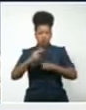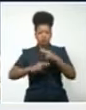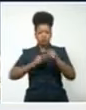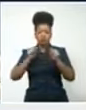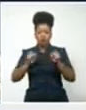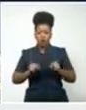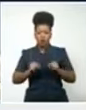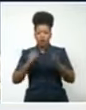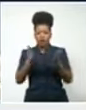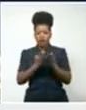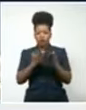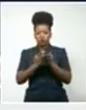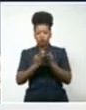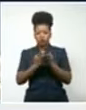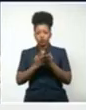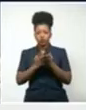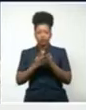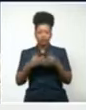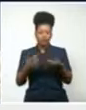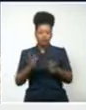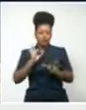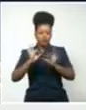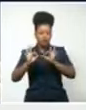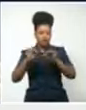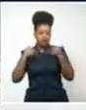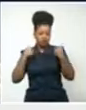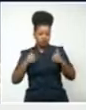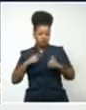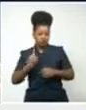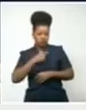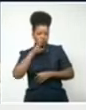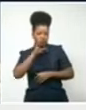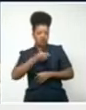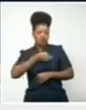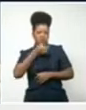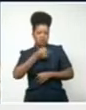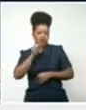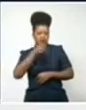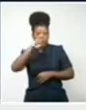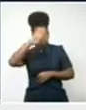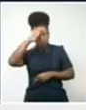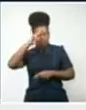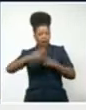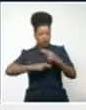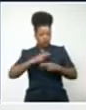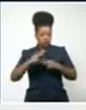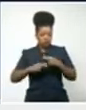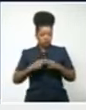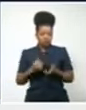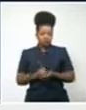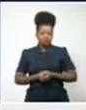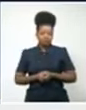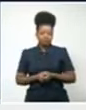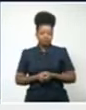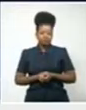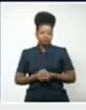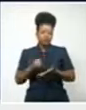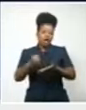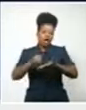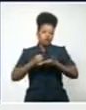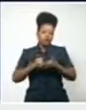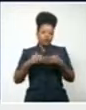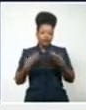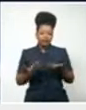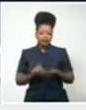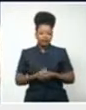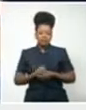de seroprevalencia que hemos hablado aquí, que Cuba viene realizando, pues el test permite detectar a